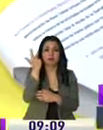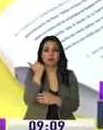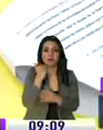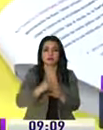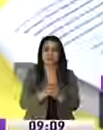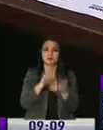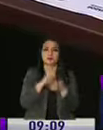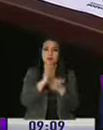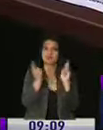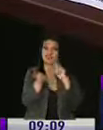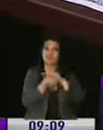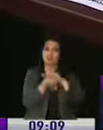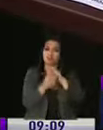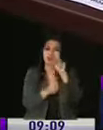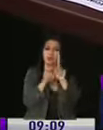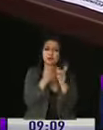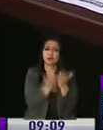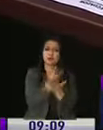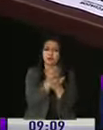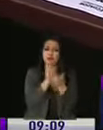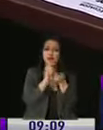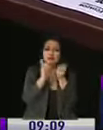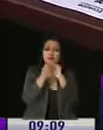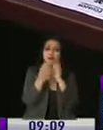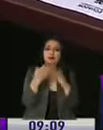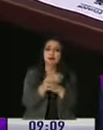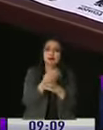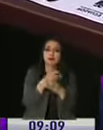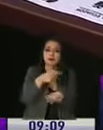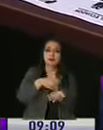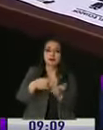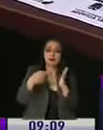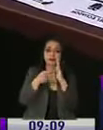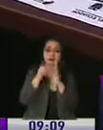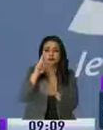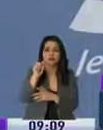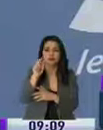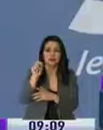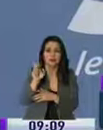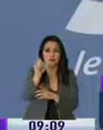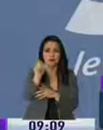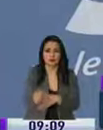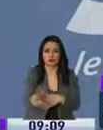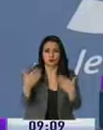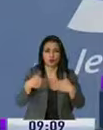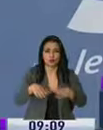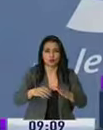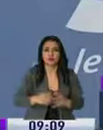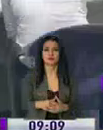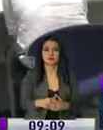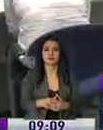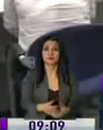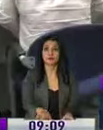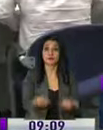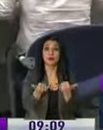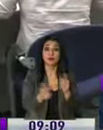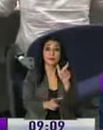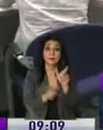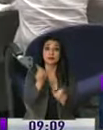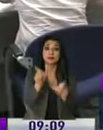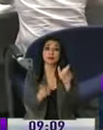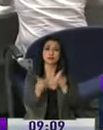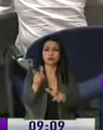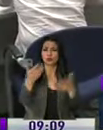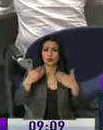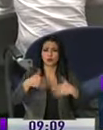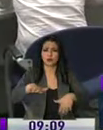tributaria contempla, entre otros aspectos, un cambio en el cálculo para el pago del impuesto a la renta de las personas naturales. Actualmente, todas las personas